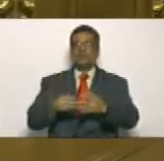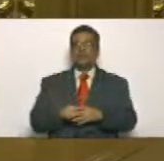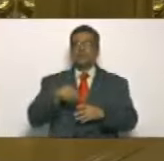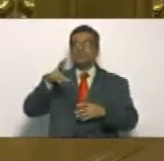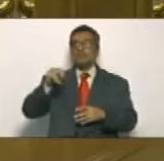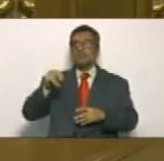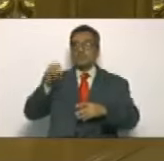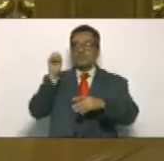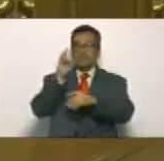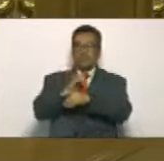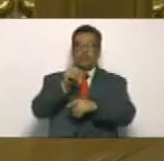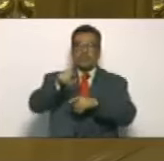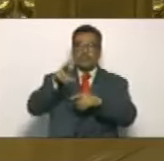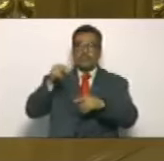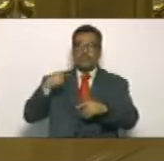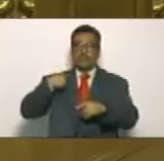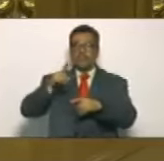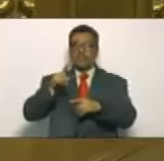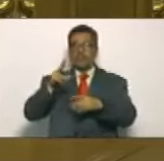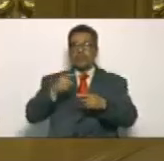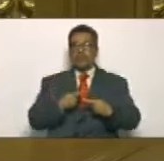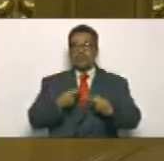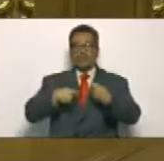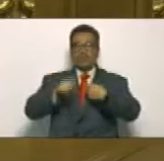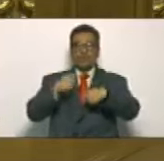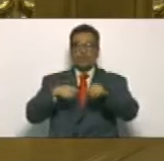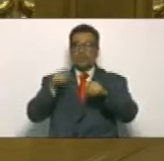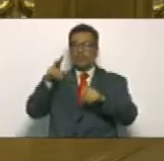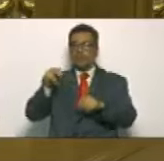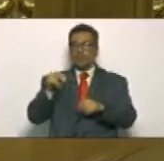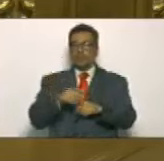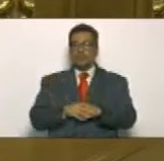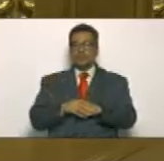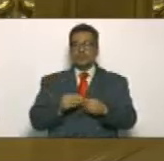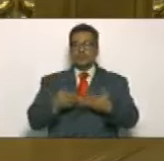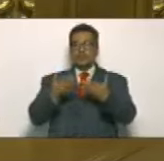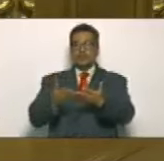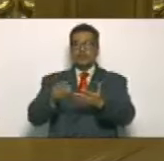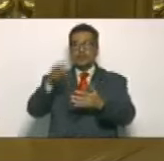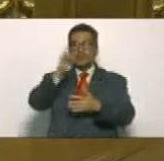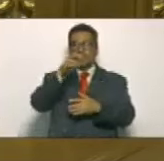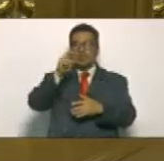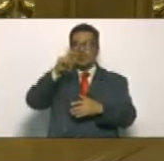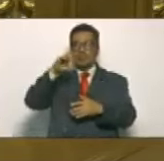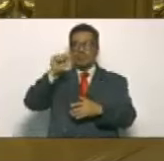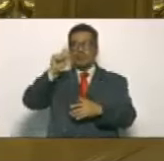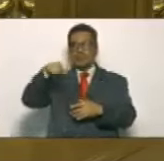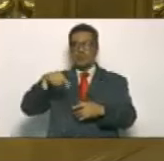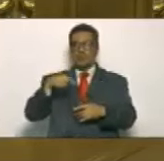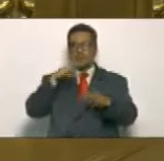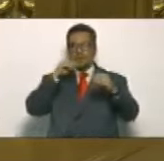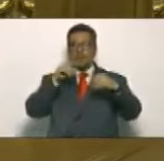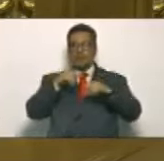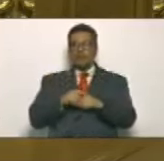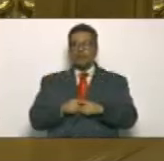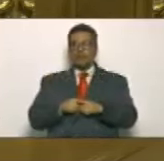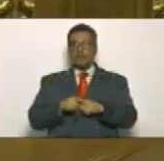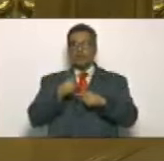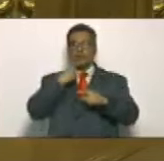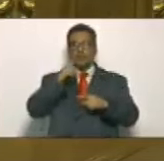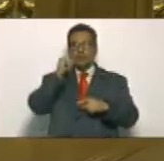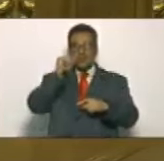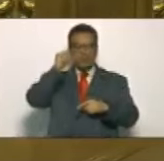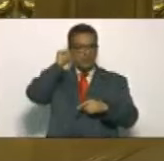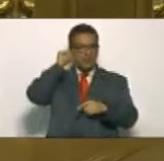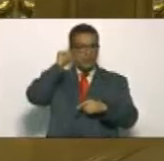que no traicionan, los militares que no se venden. Hablar de Zamora es hablar también de los dignos